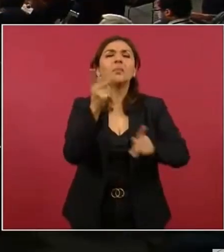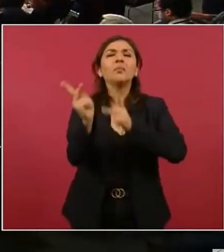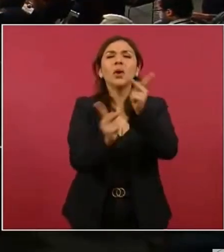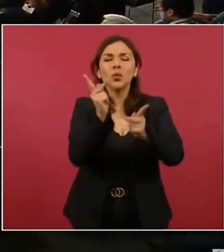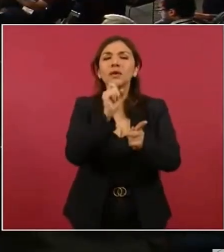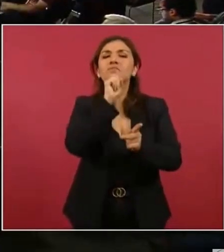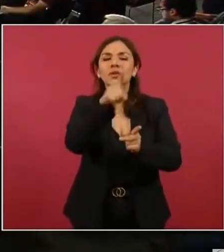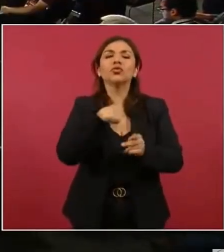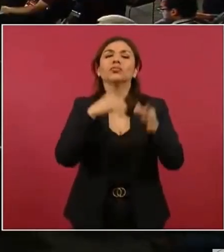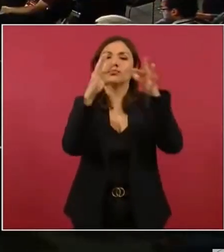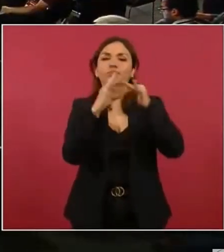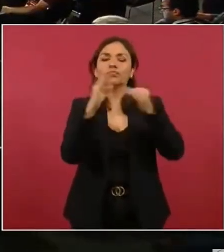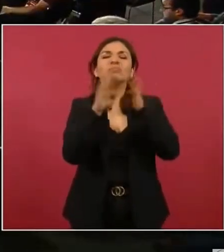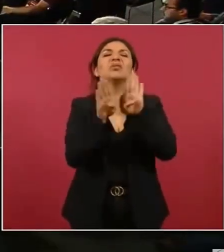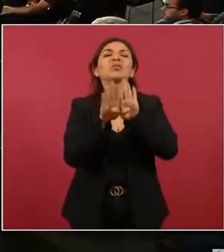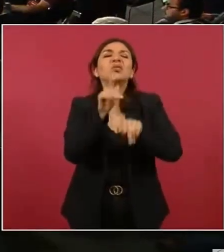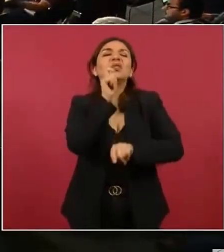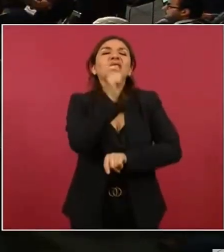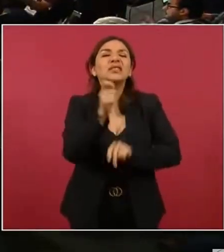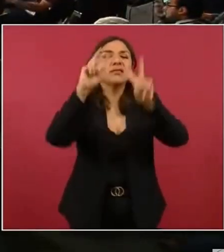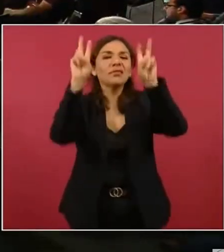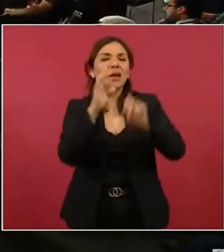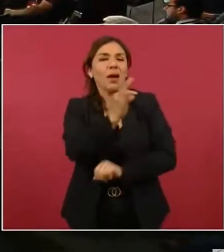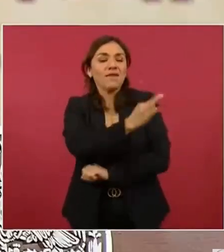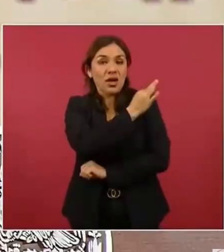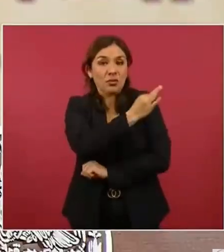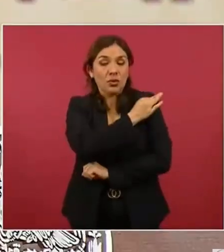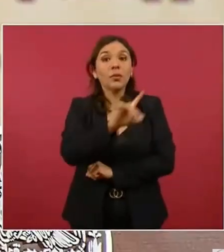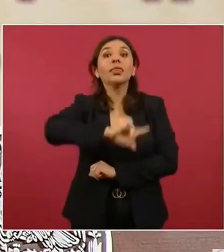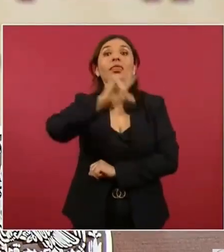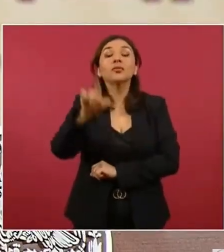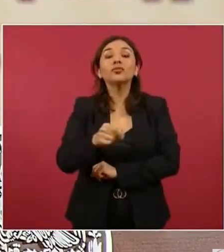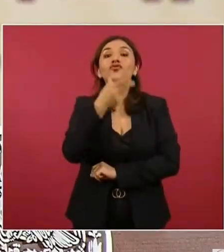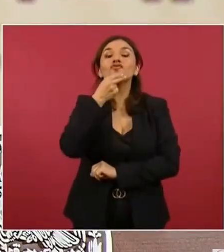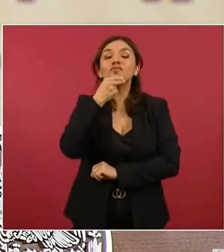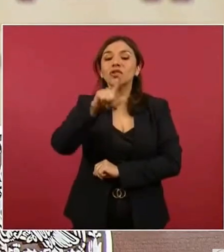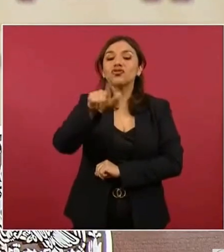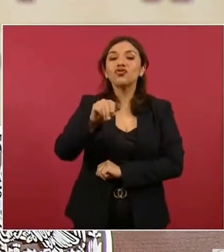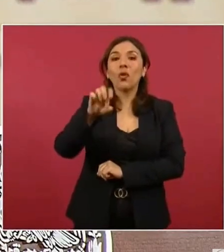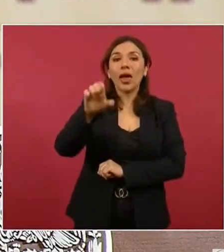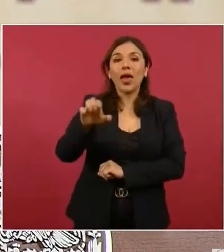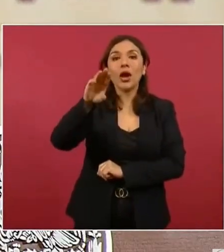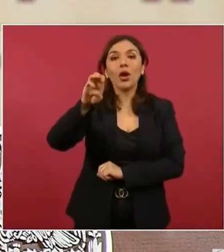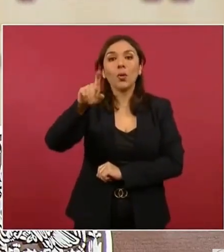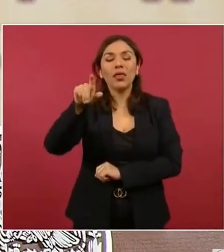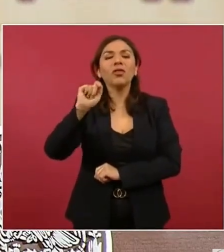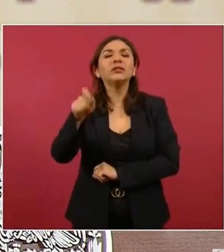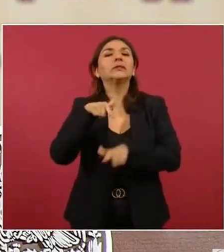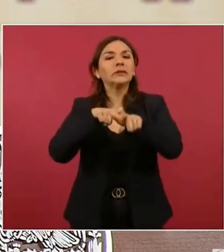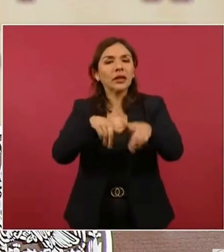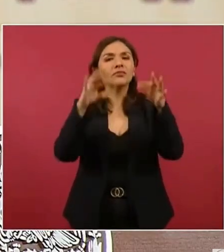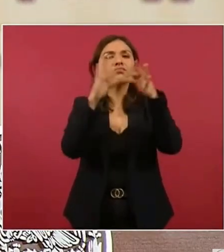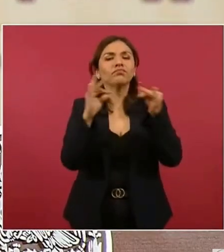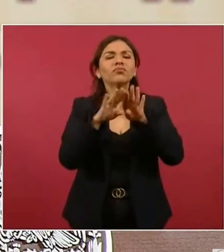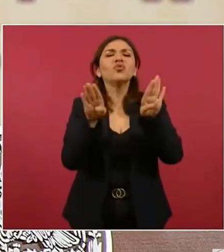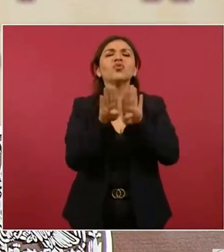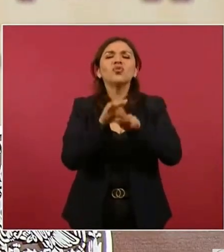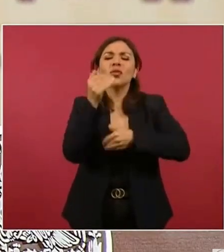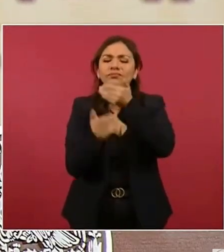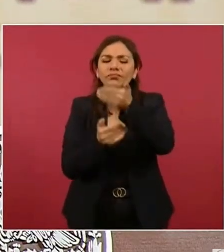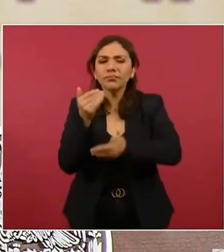la vacunación. Y el maestro Zoé Robledo continuará informando cómo van los avances del IMSS